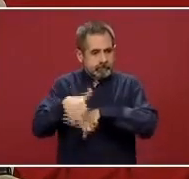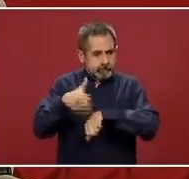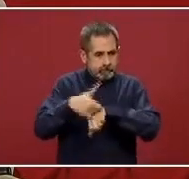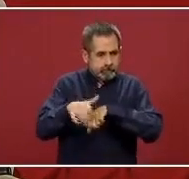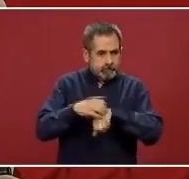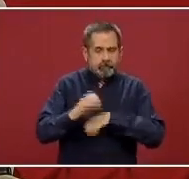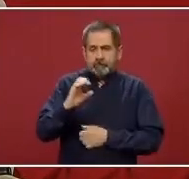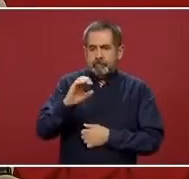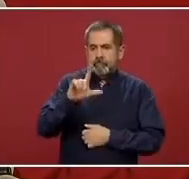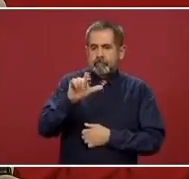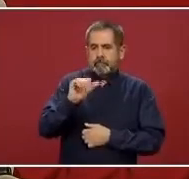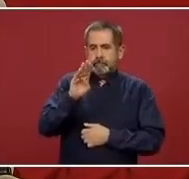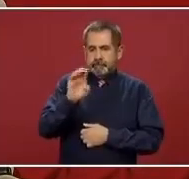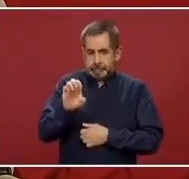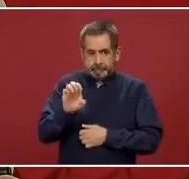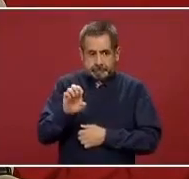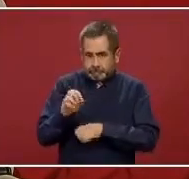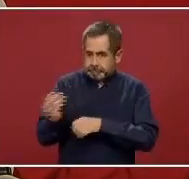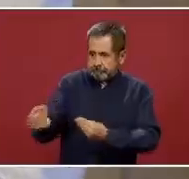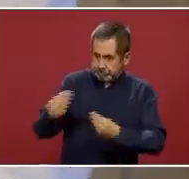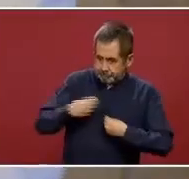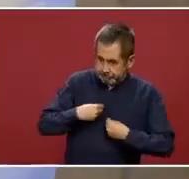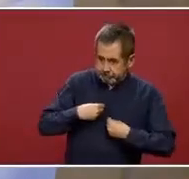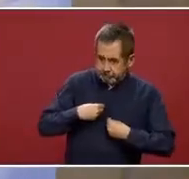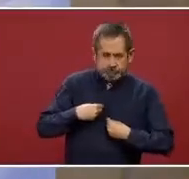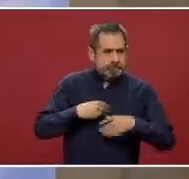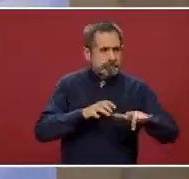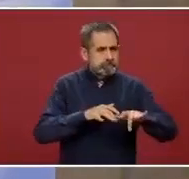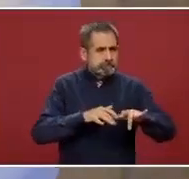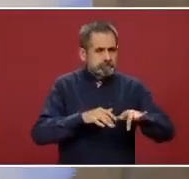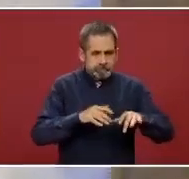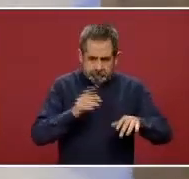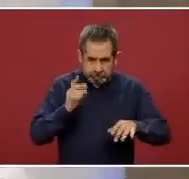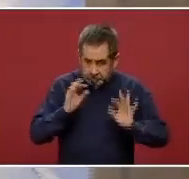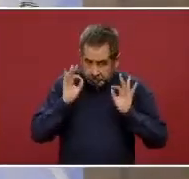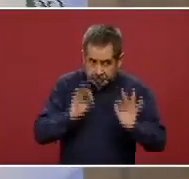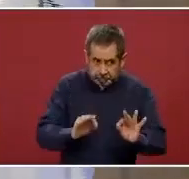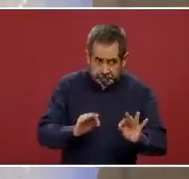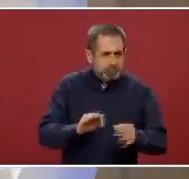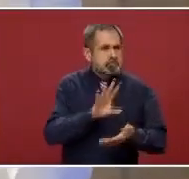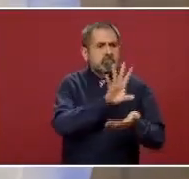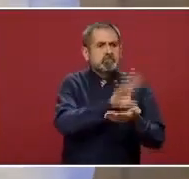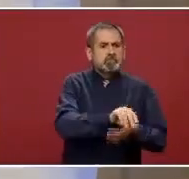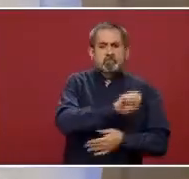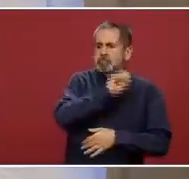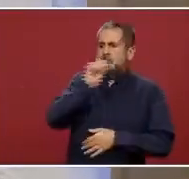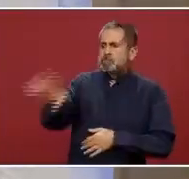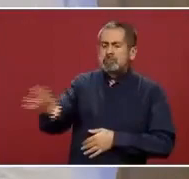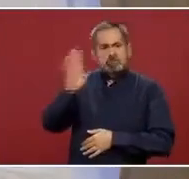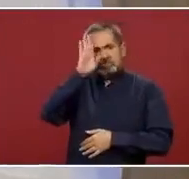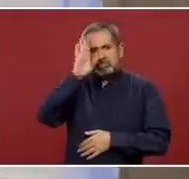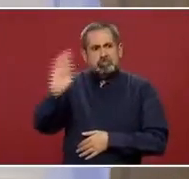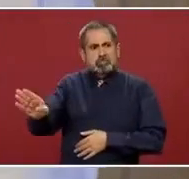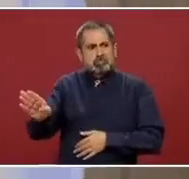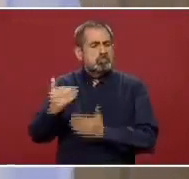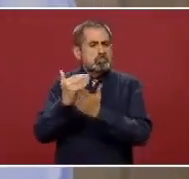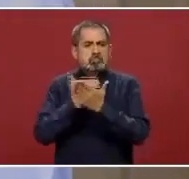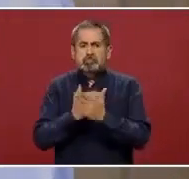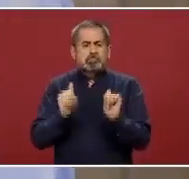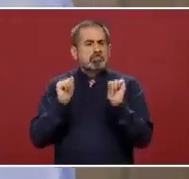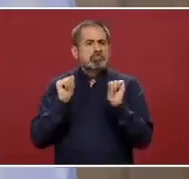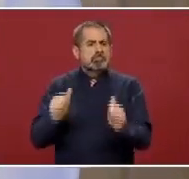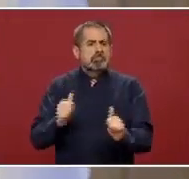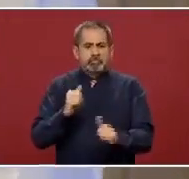clave, y en esa cuenta clave se hace la verificación y se hace el depósito directo